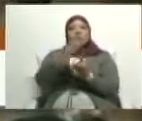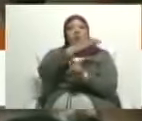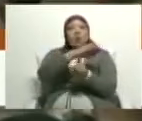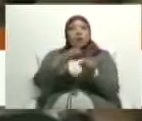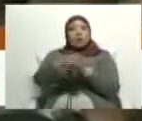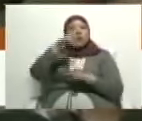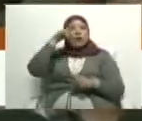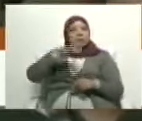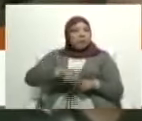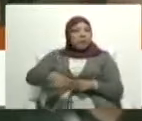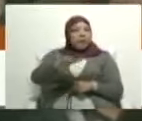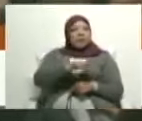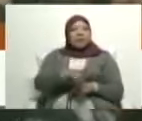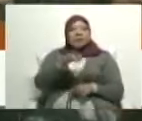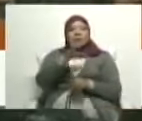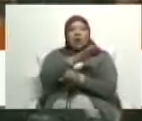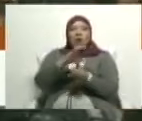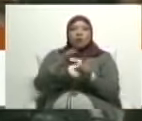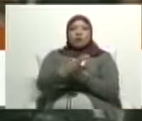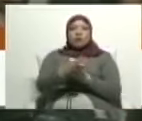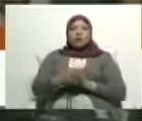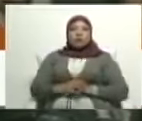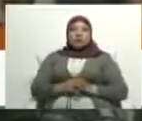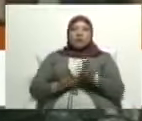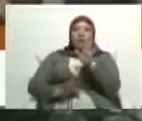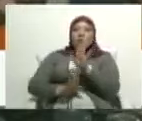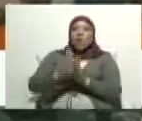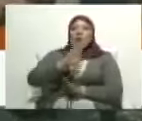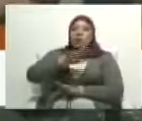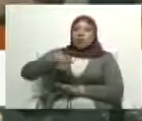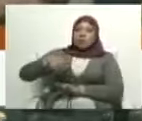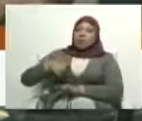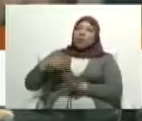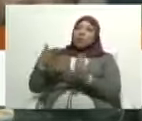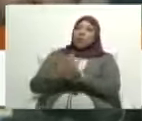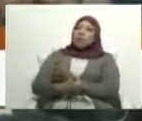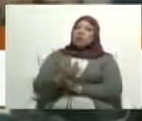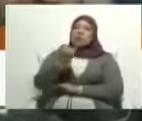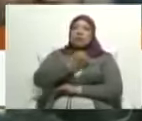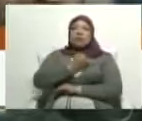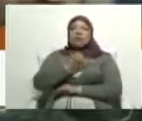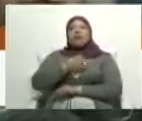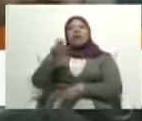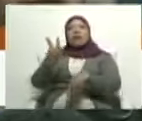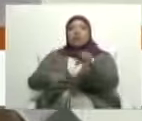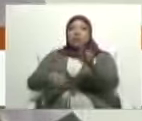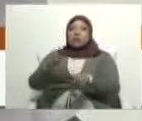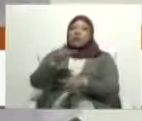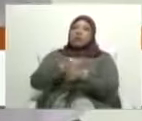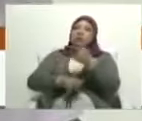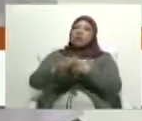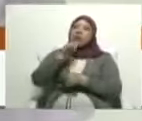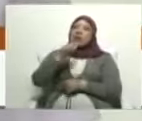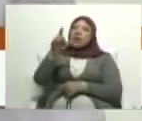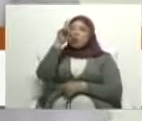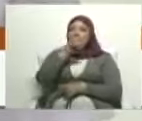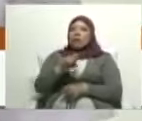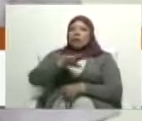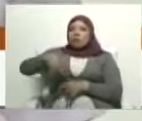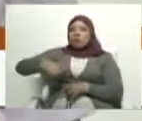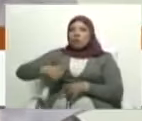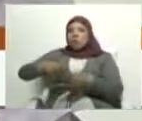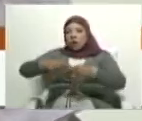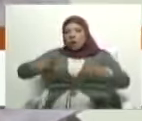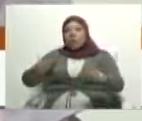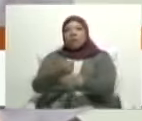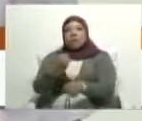los pueblos, Paul. La cultura arraigada en todas nuestras expresiones a lo largo y ancho de nuestro